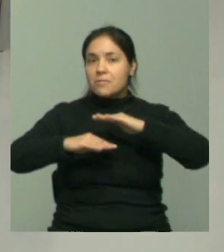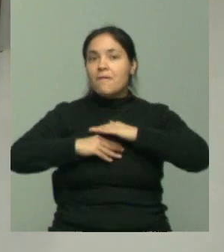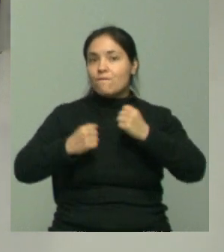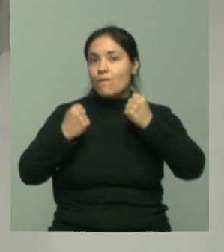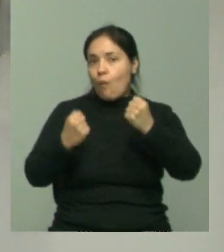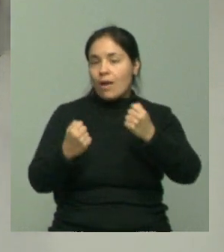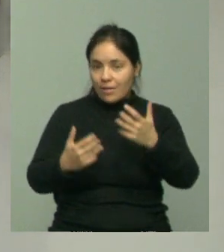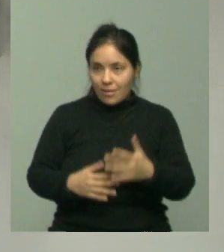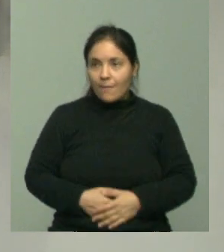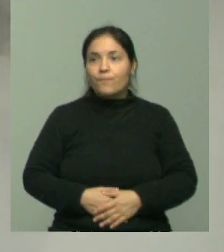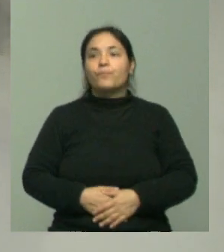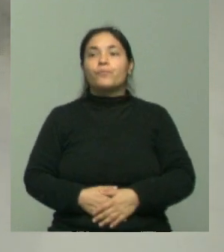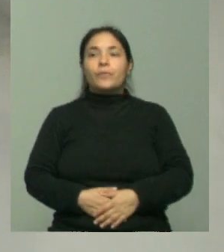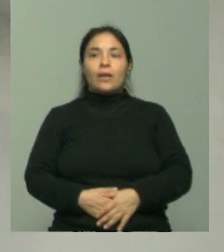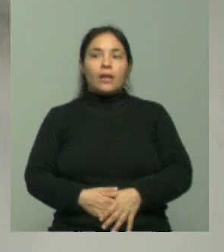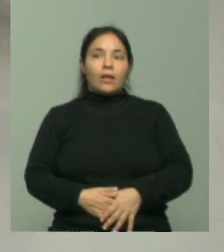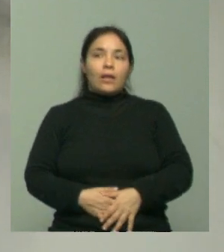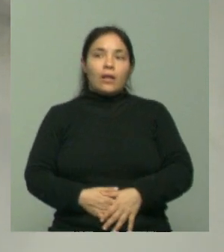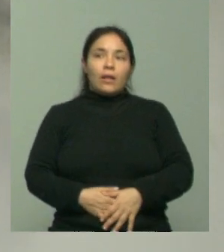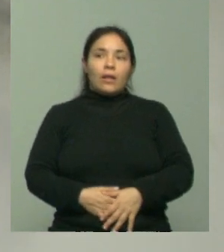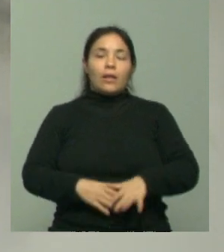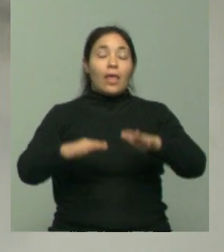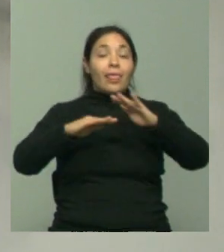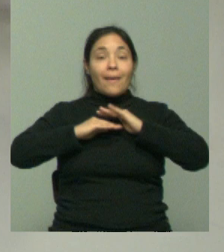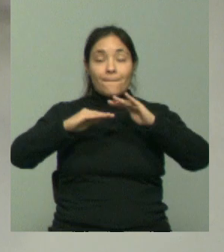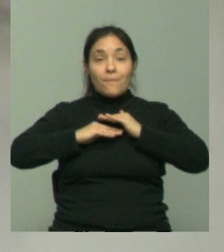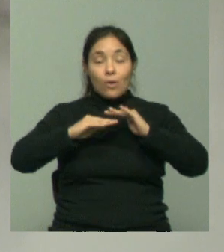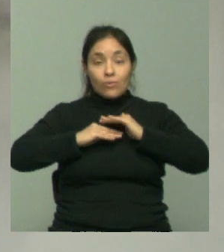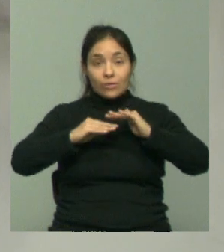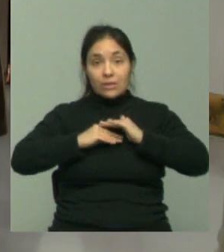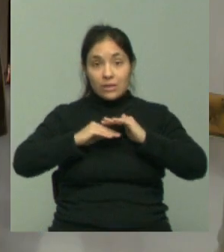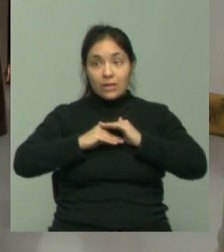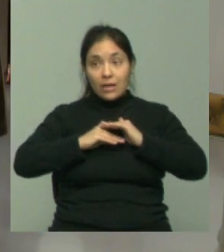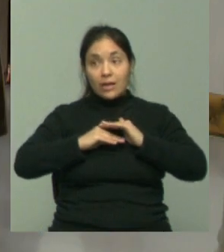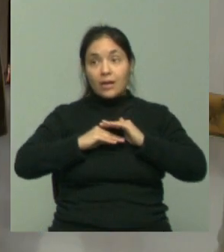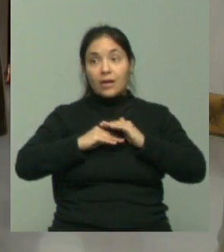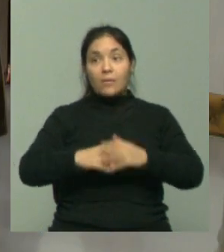fuerte. Es un deporte que no tiene